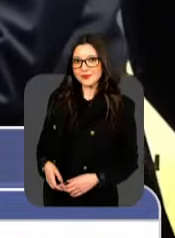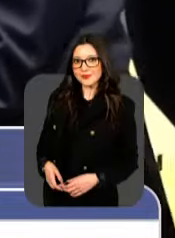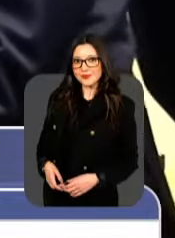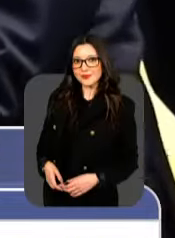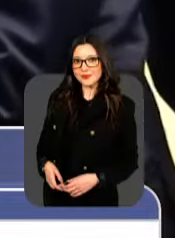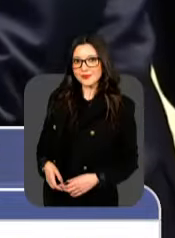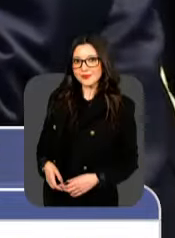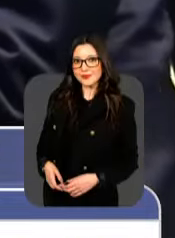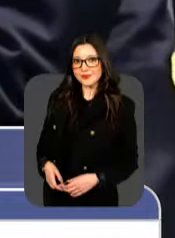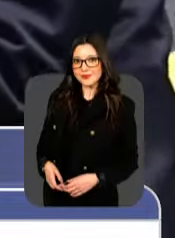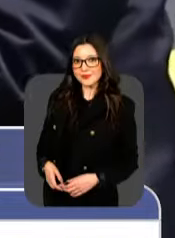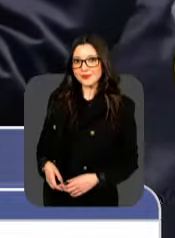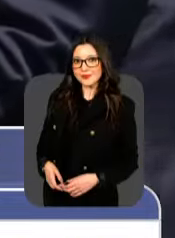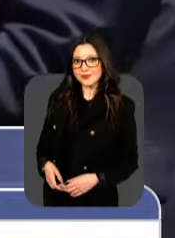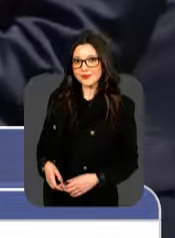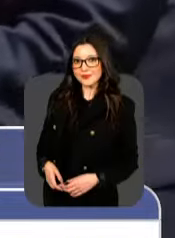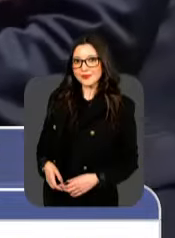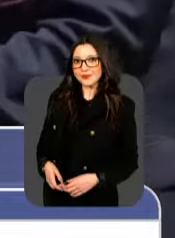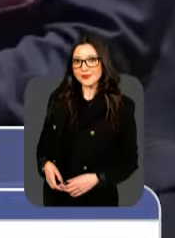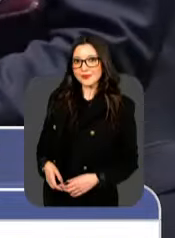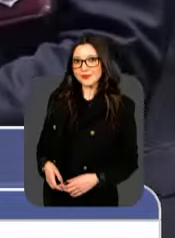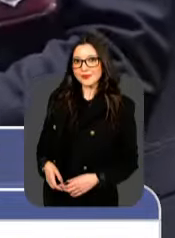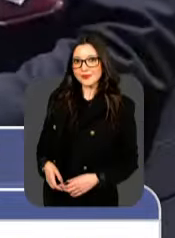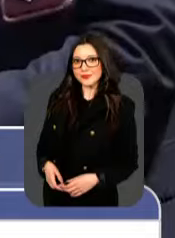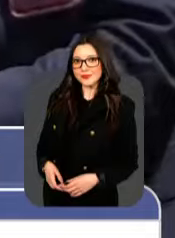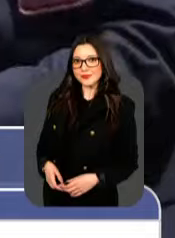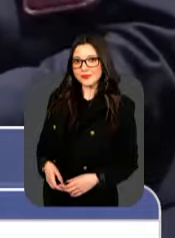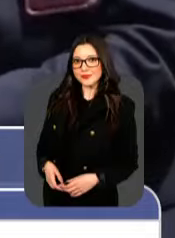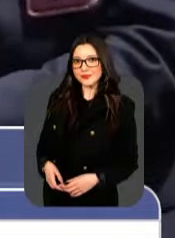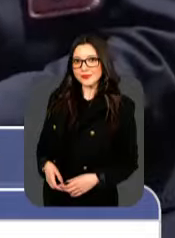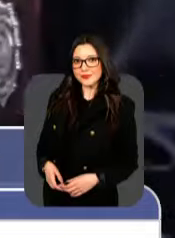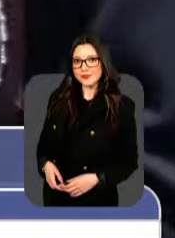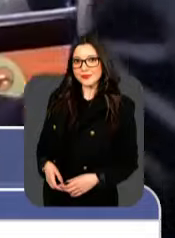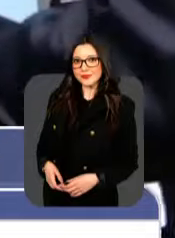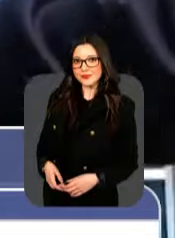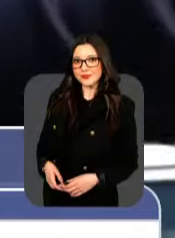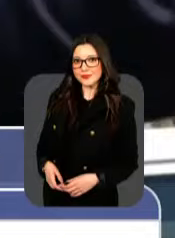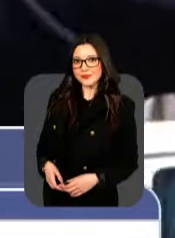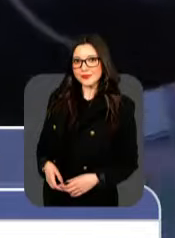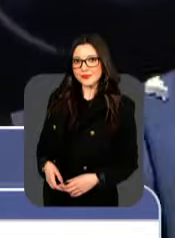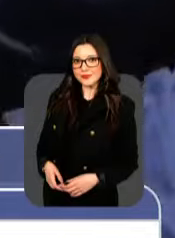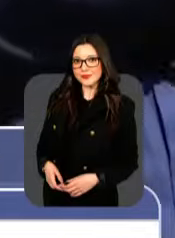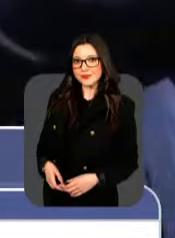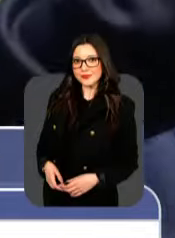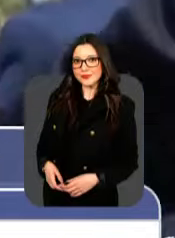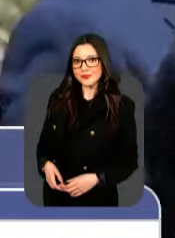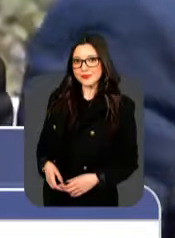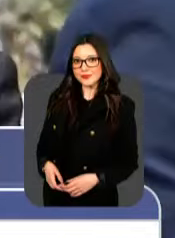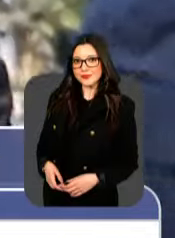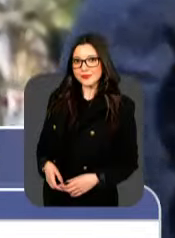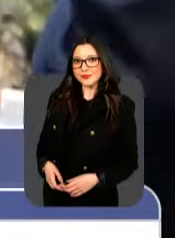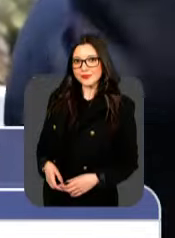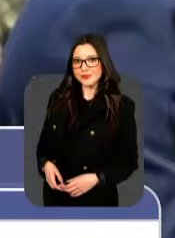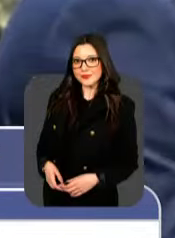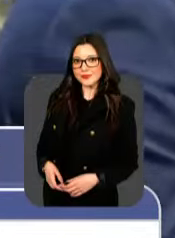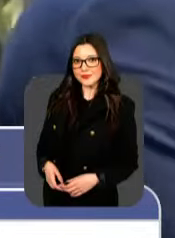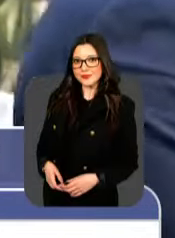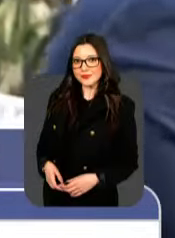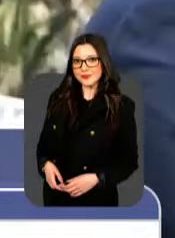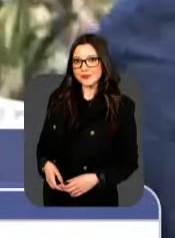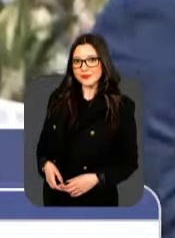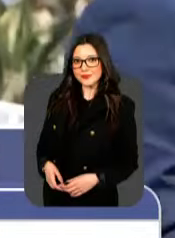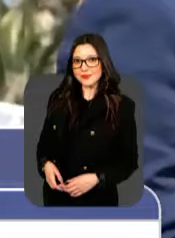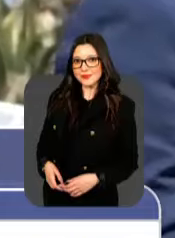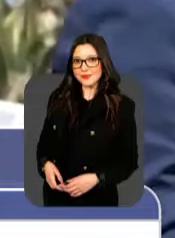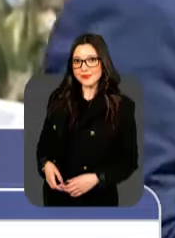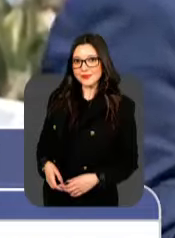nivel ministerial con la ministra Toá y del presidente de la República. Escuchemos al senador y presidente de